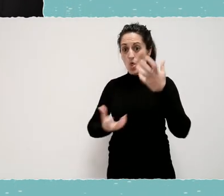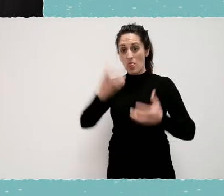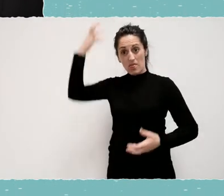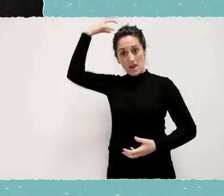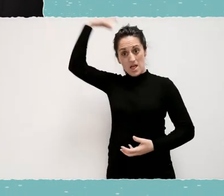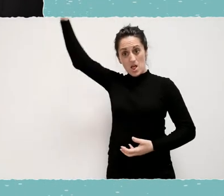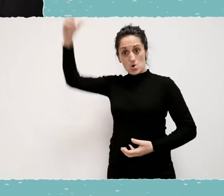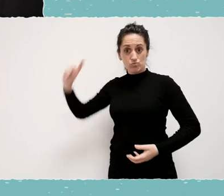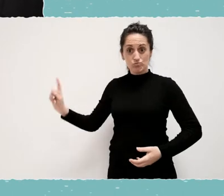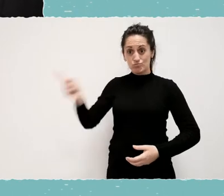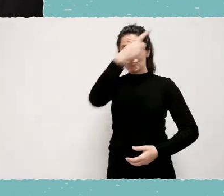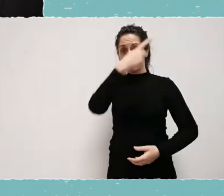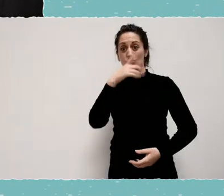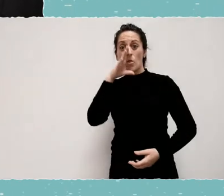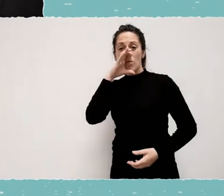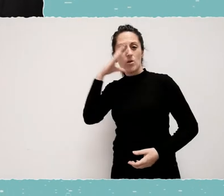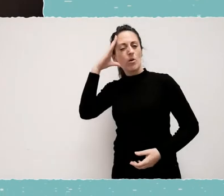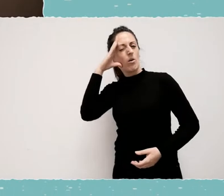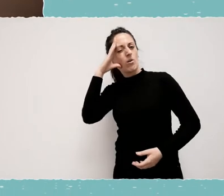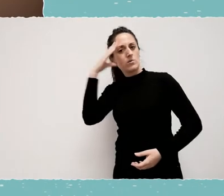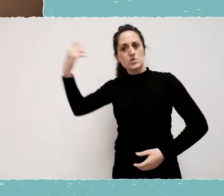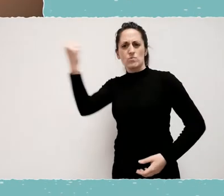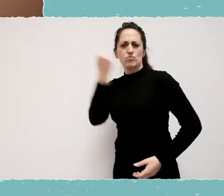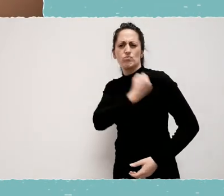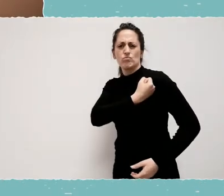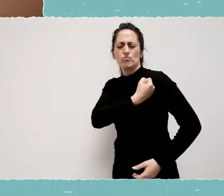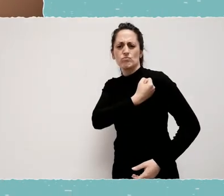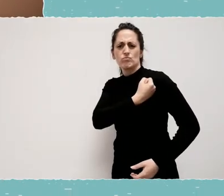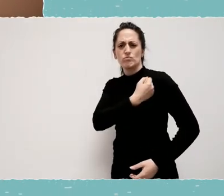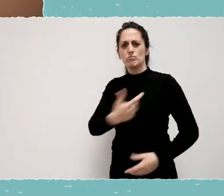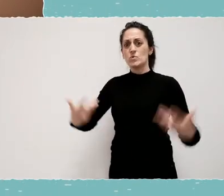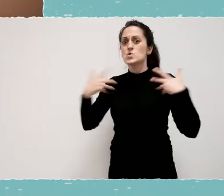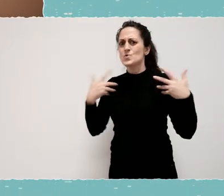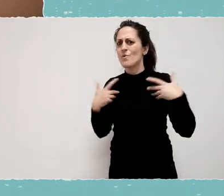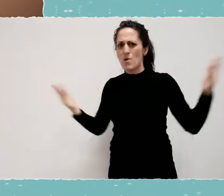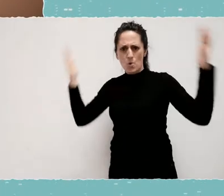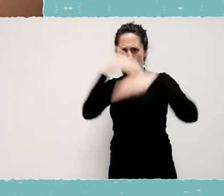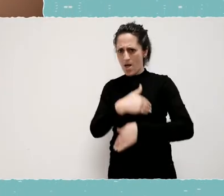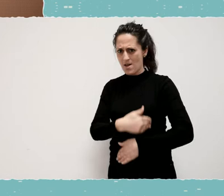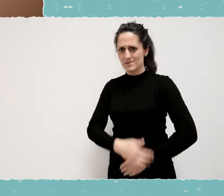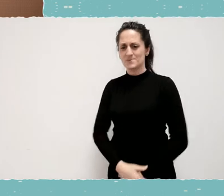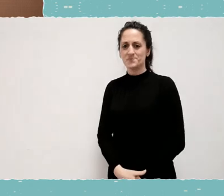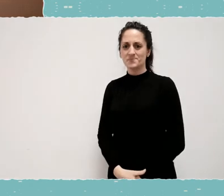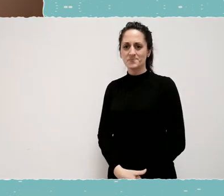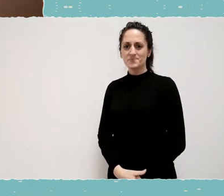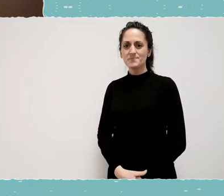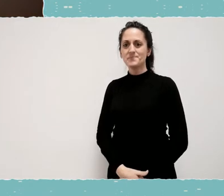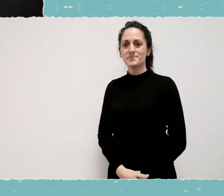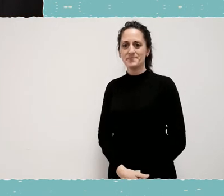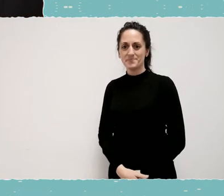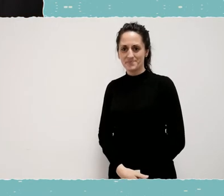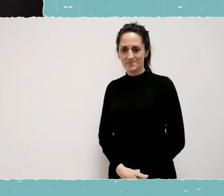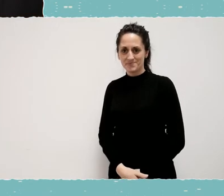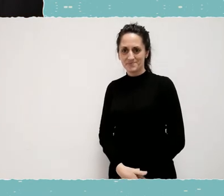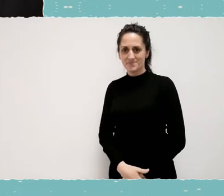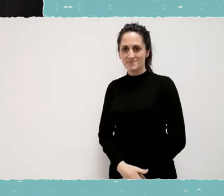Mandaron o cociñeiro, mentres durmía o lemento, matalo como un porquín, sen que ceibase un lamento.